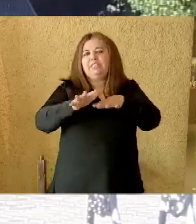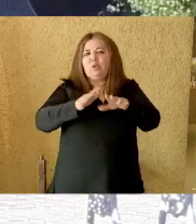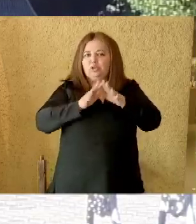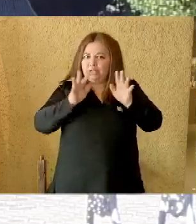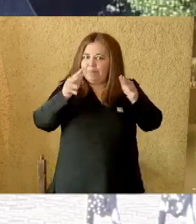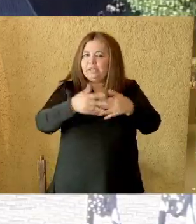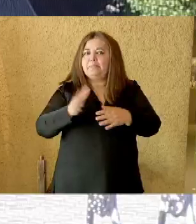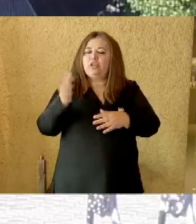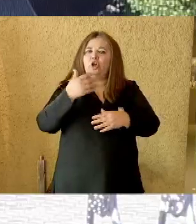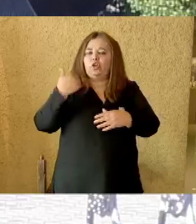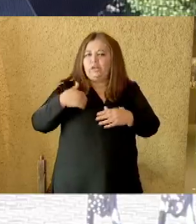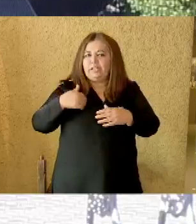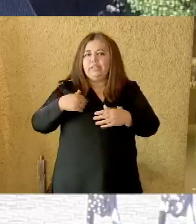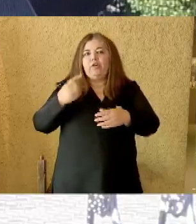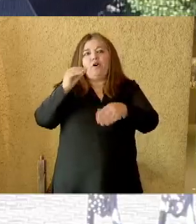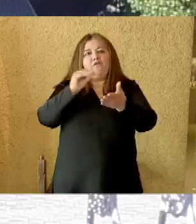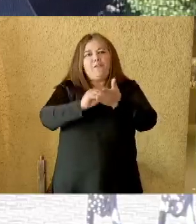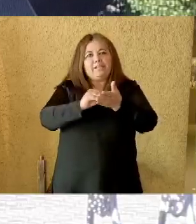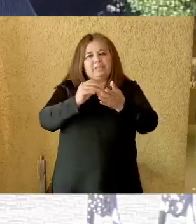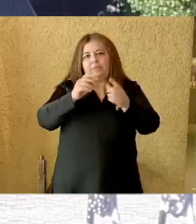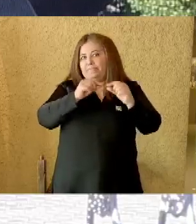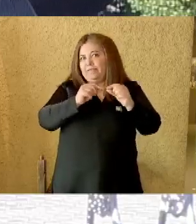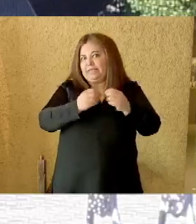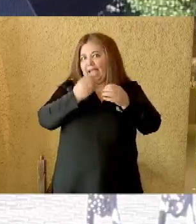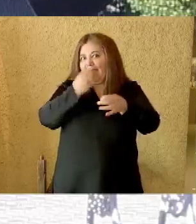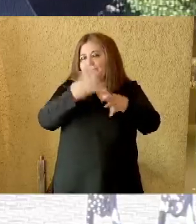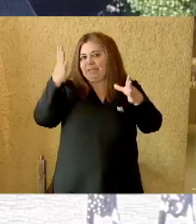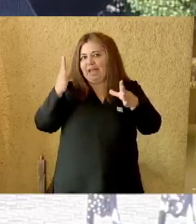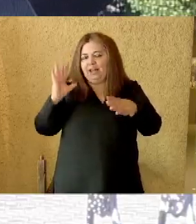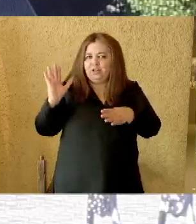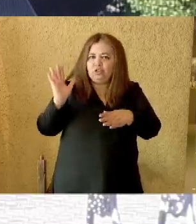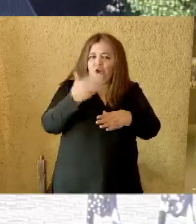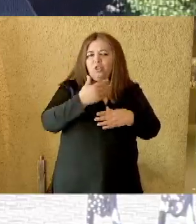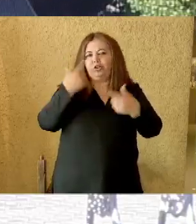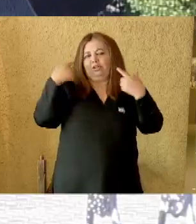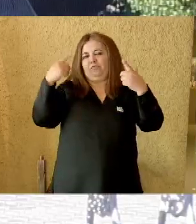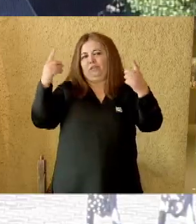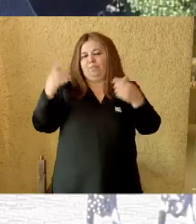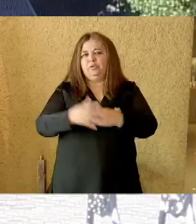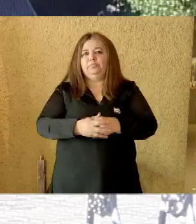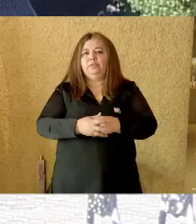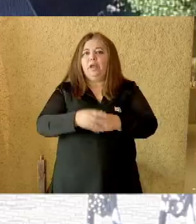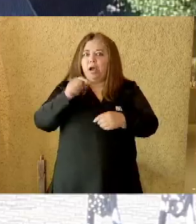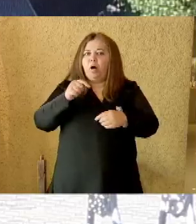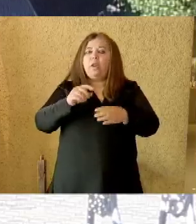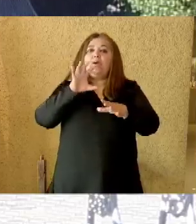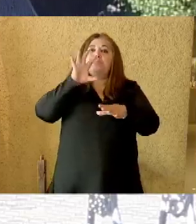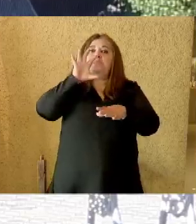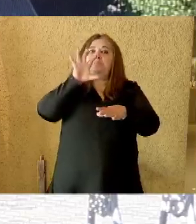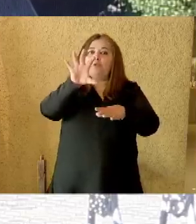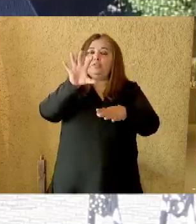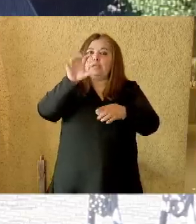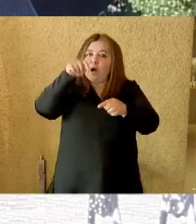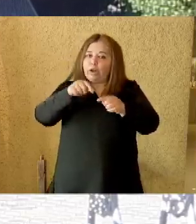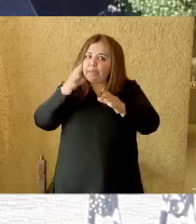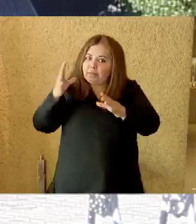disfrutando de esta fecha tan especial para todos. Y vamos a seguir justamente en este recorrido, vamos a seguir en el este de la provincia, en esta